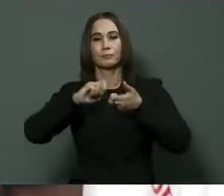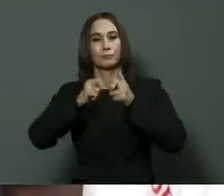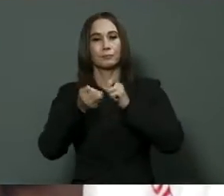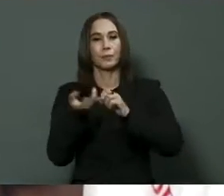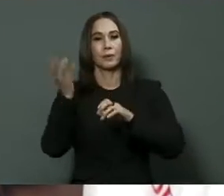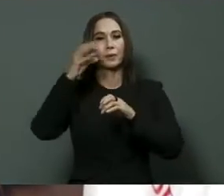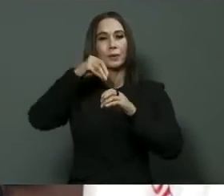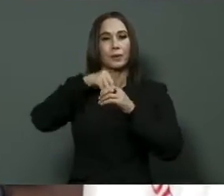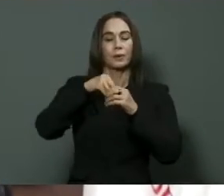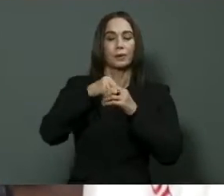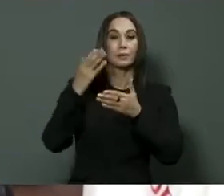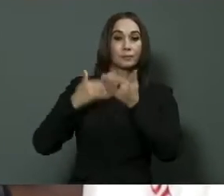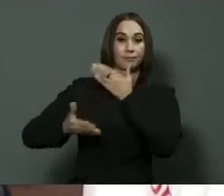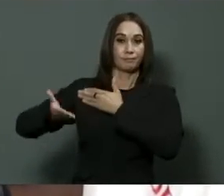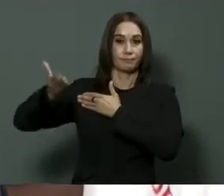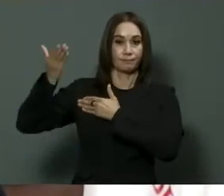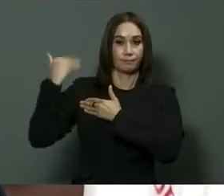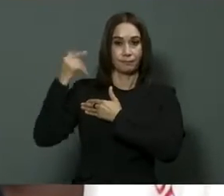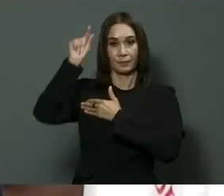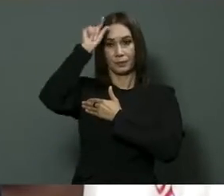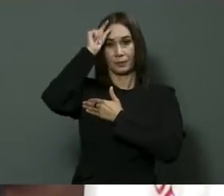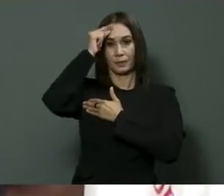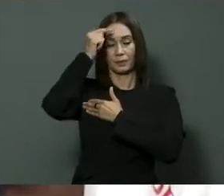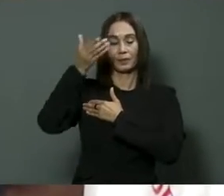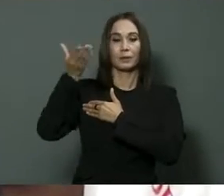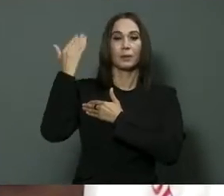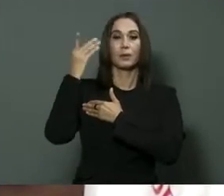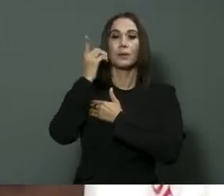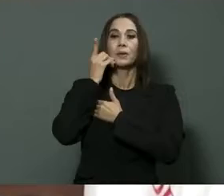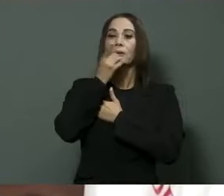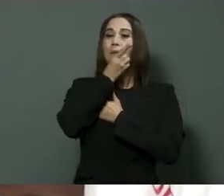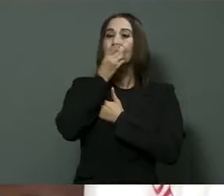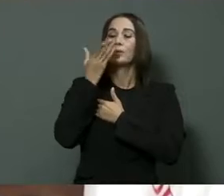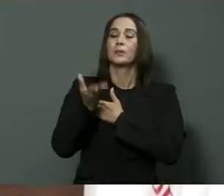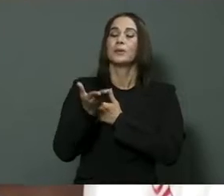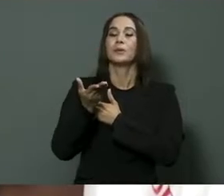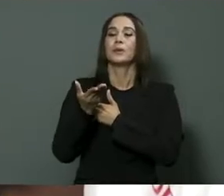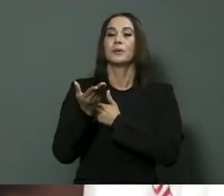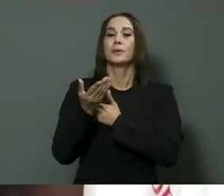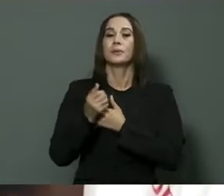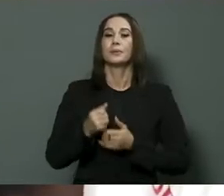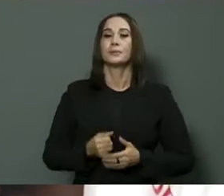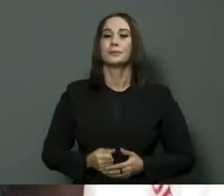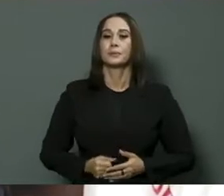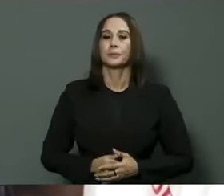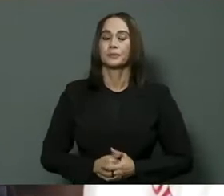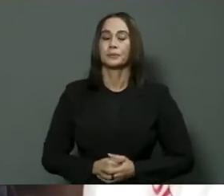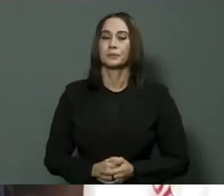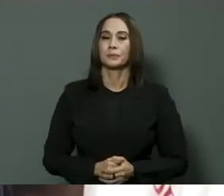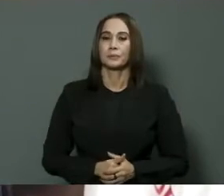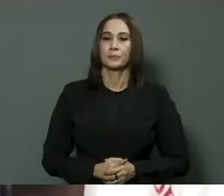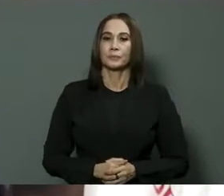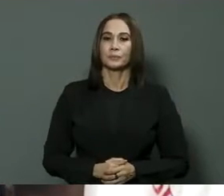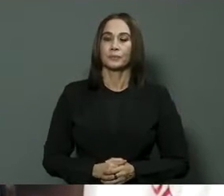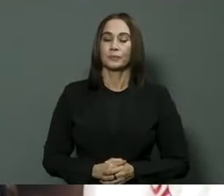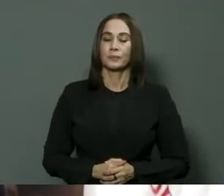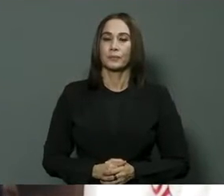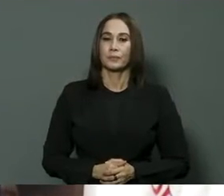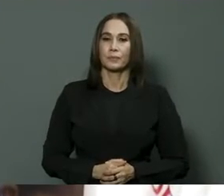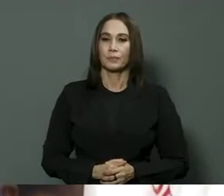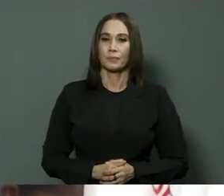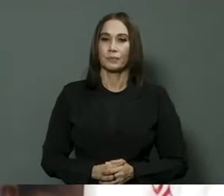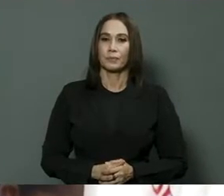acumulada desde el Estado Dominicano, que valientemente viene